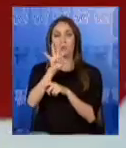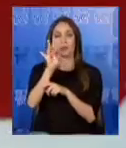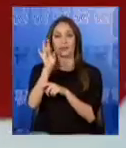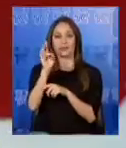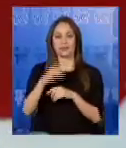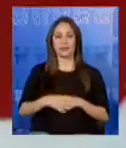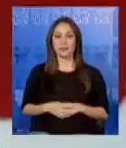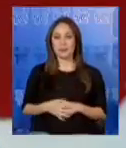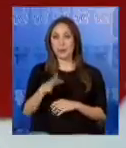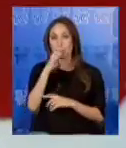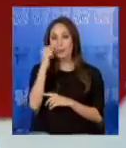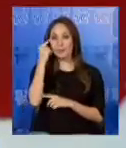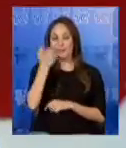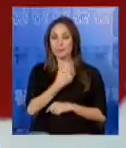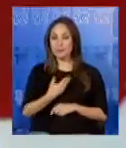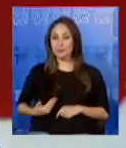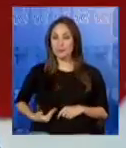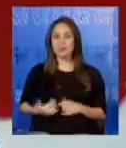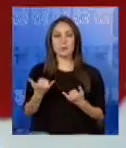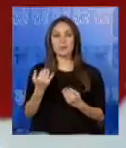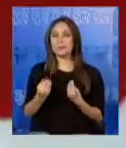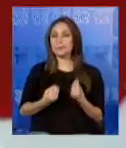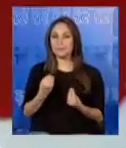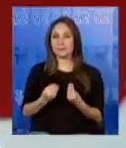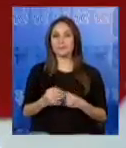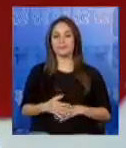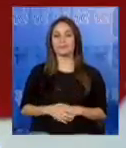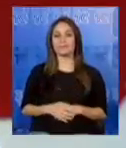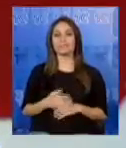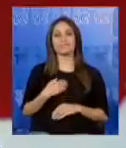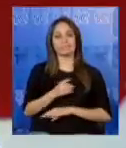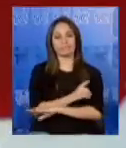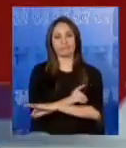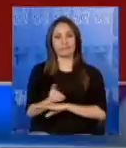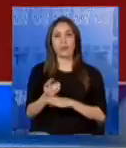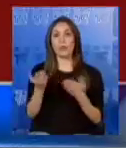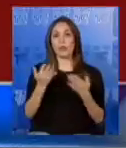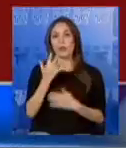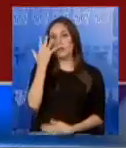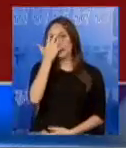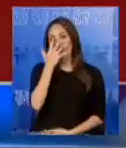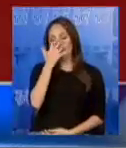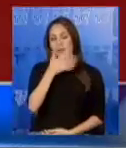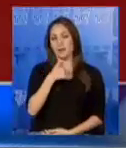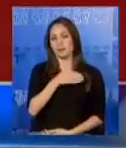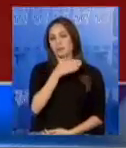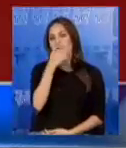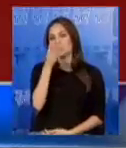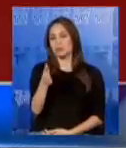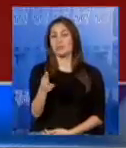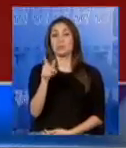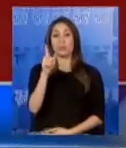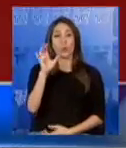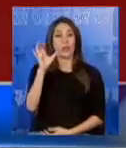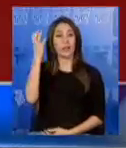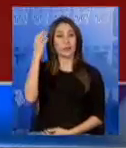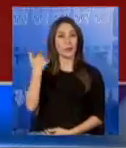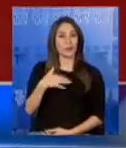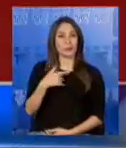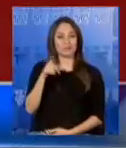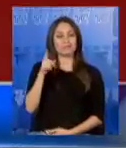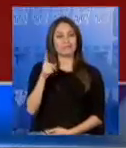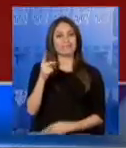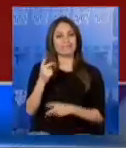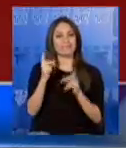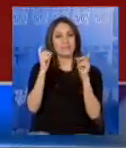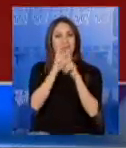El jefe de Estado, Rafael Correa, hoy llevará a cabo su gabinete itinerante en Esmeraldas. El mal clima imperante en la zona